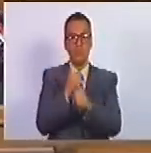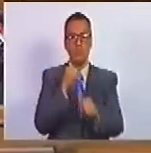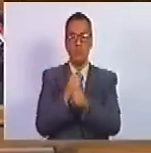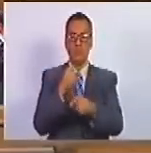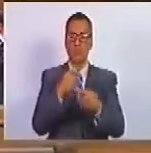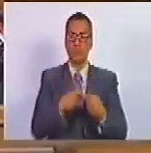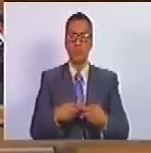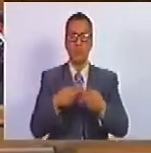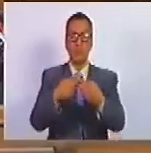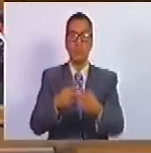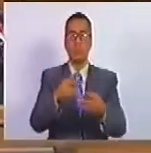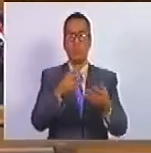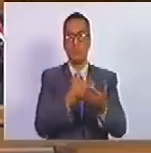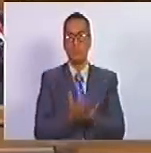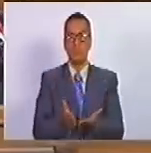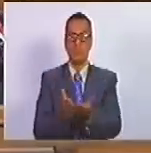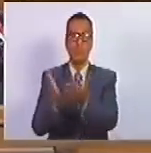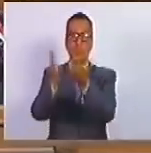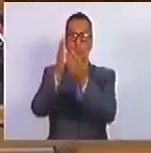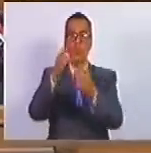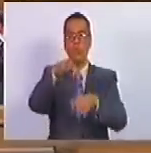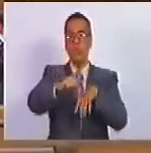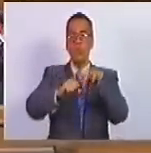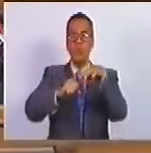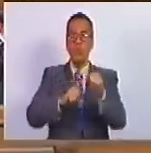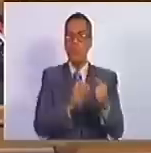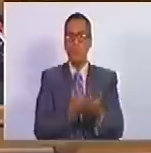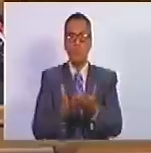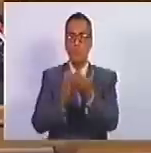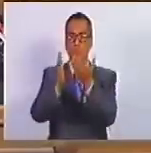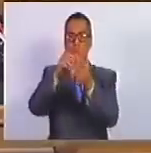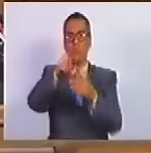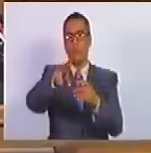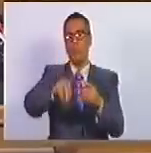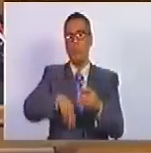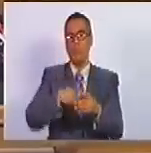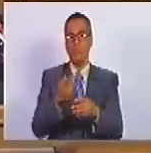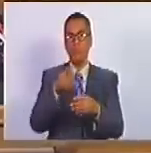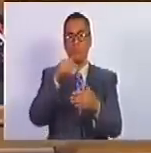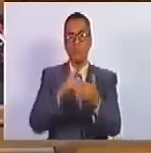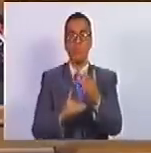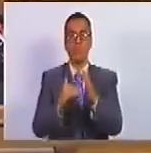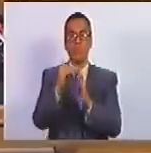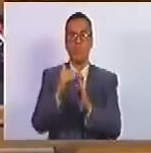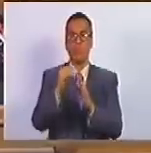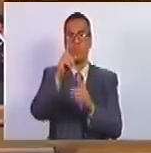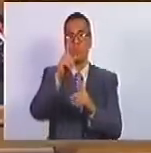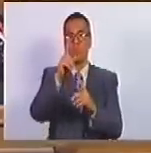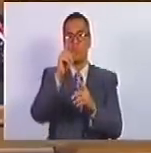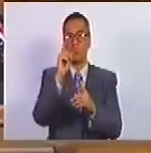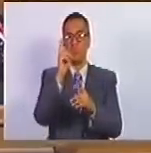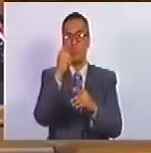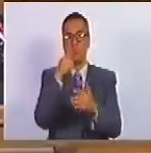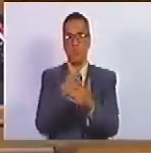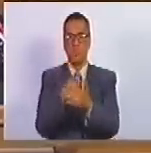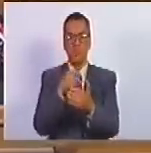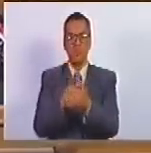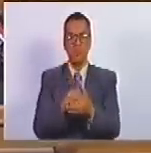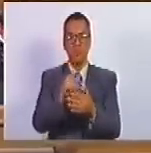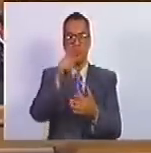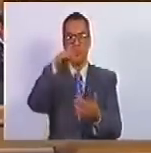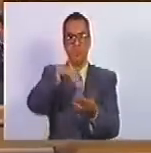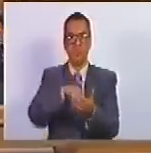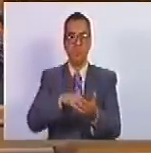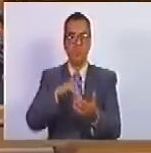prestación de servicio o de adquisición de bienes y servicios, no podrán exceder de un bolívar por cada